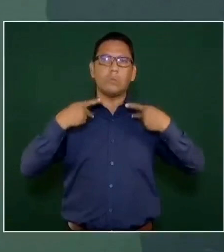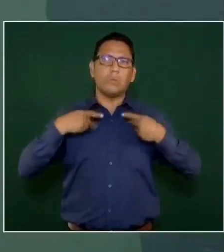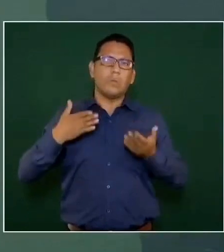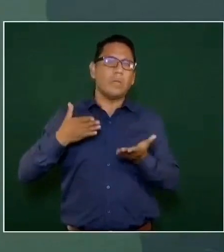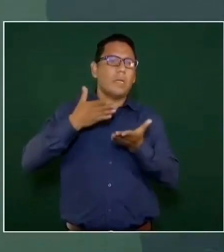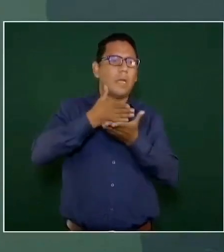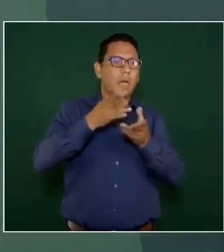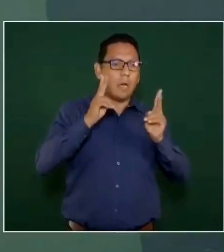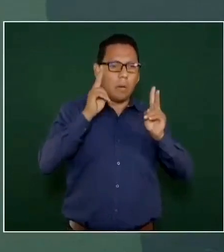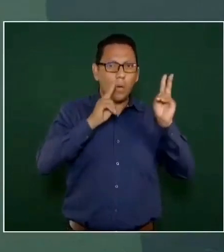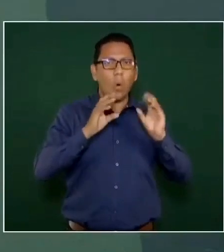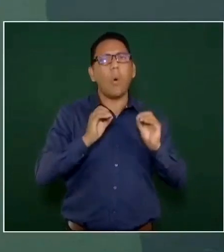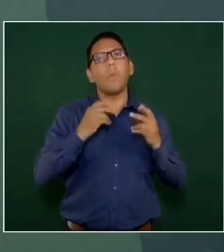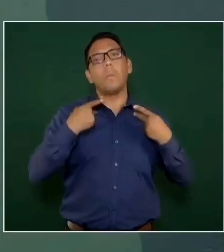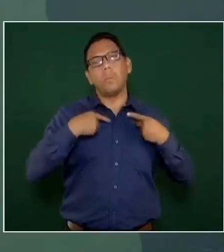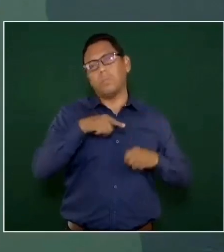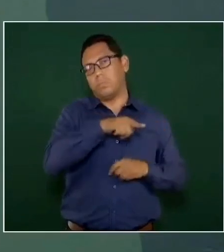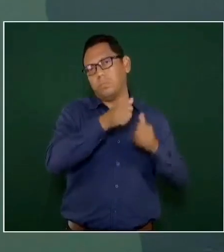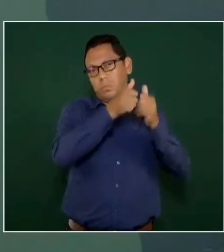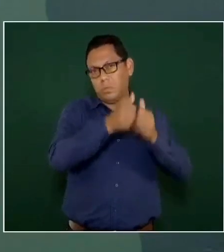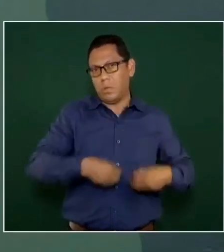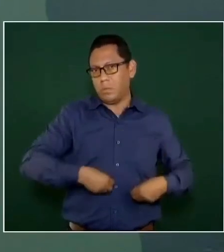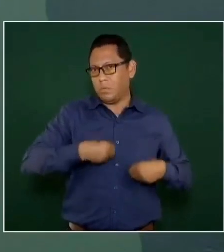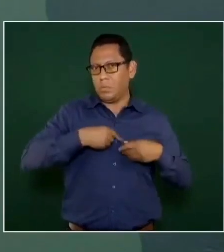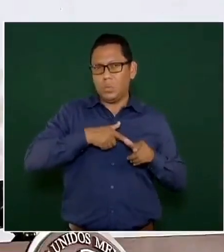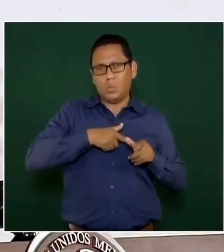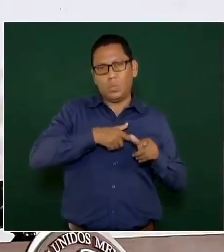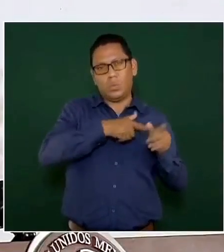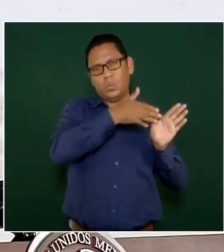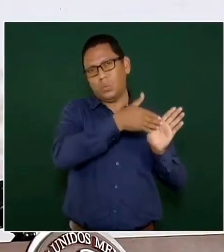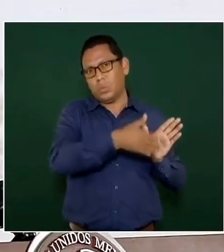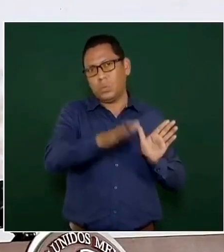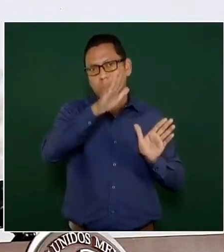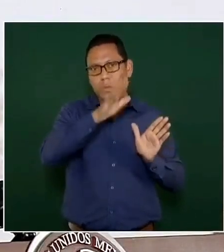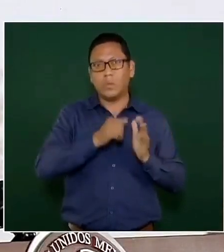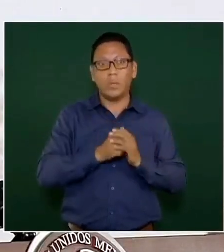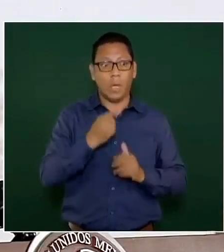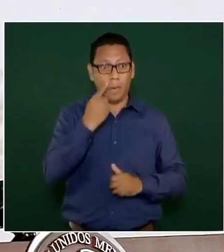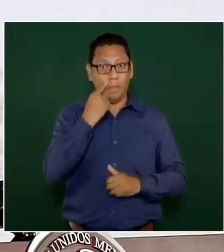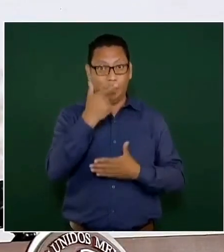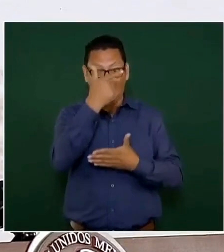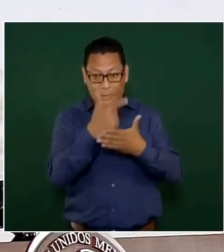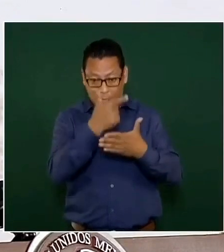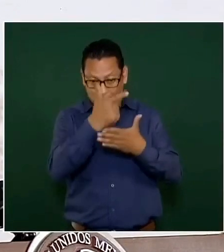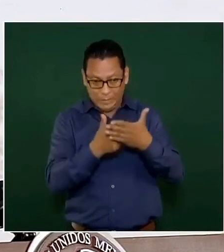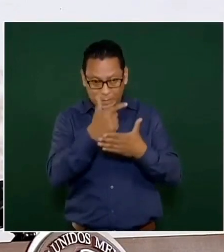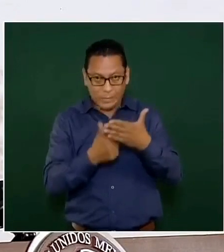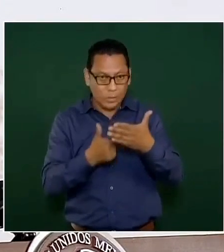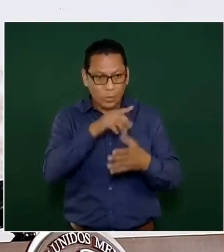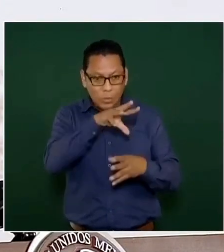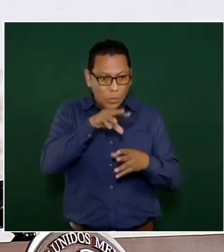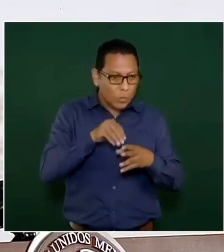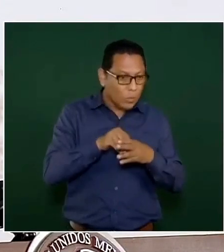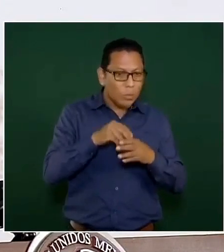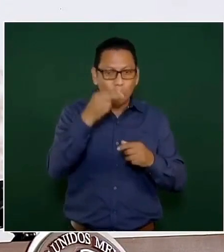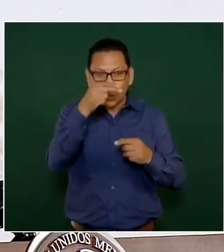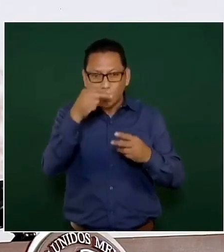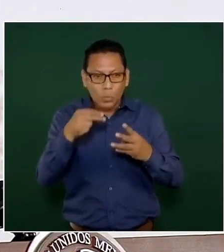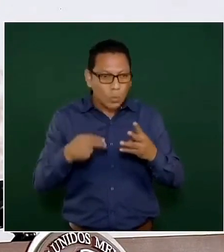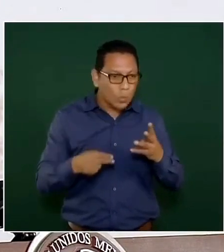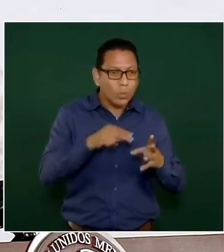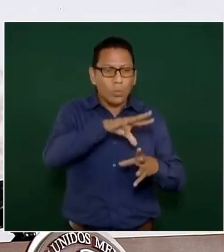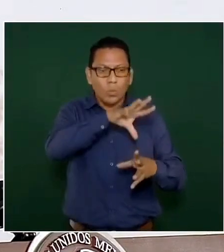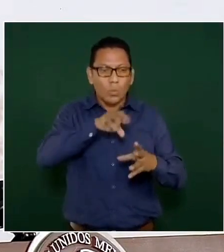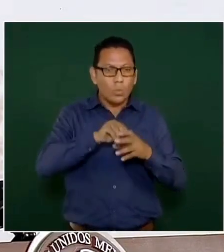o permanentes en el país. Habilitamos un registro, en un primer momento habilitamos un registro para